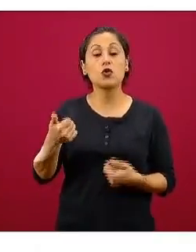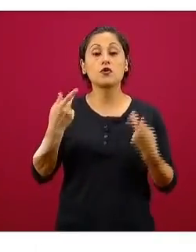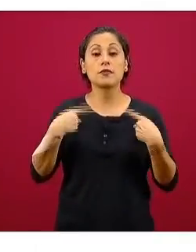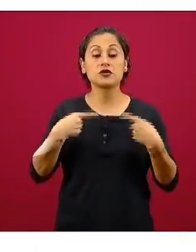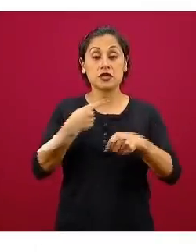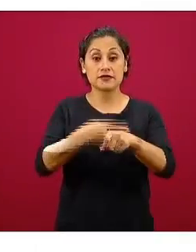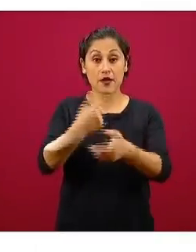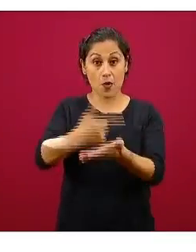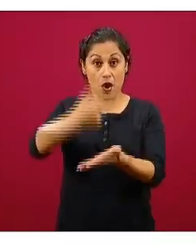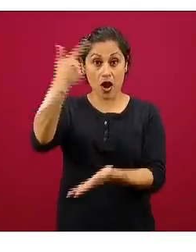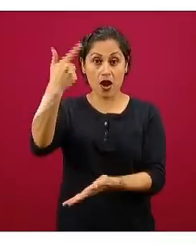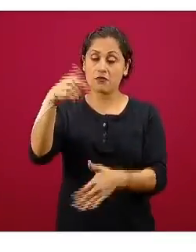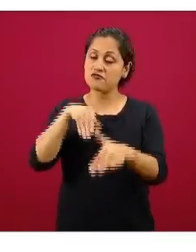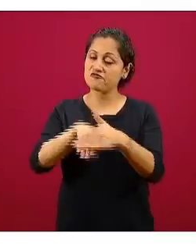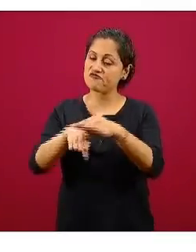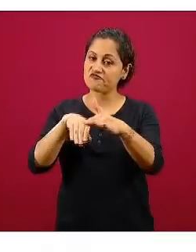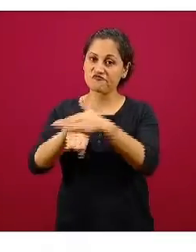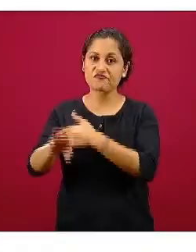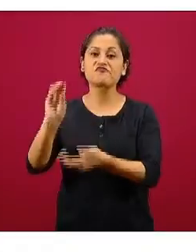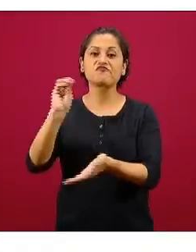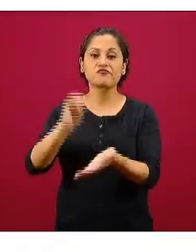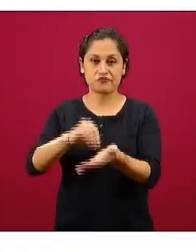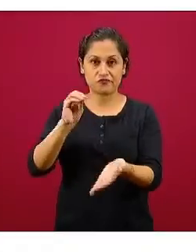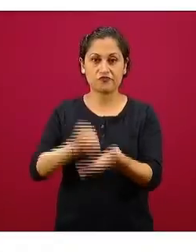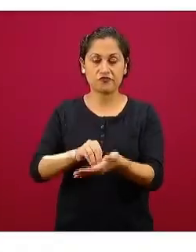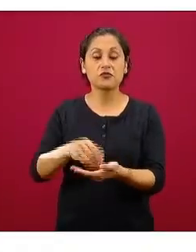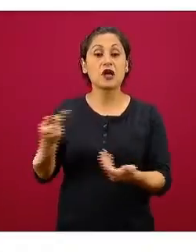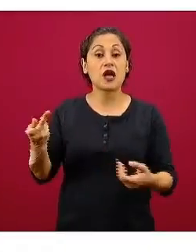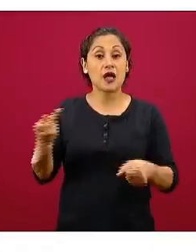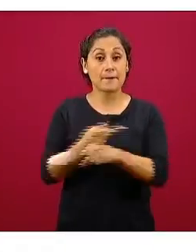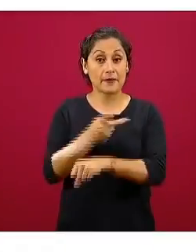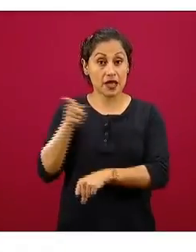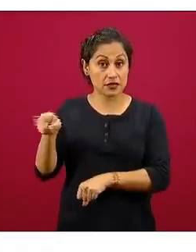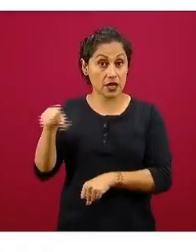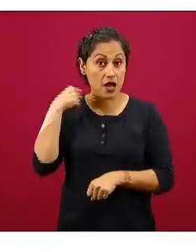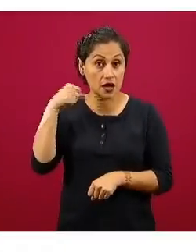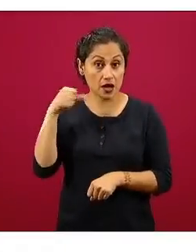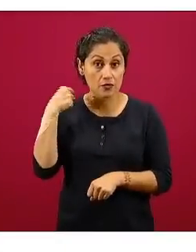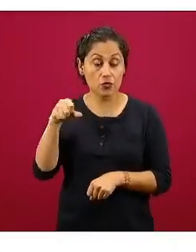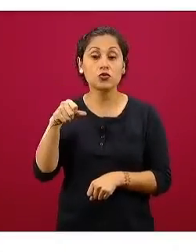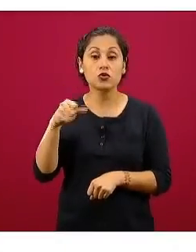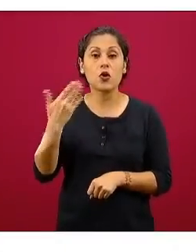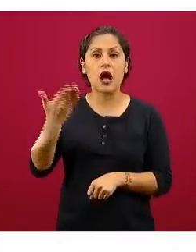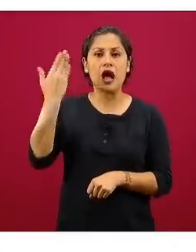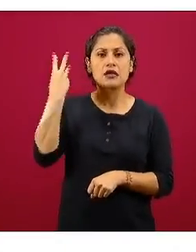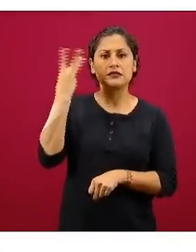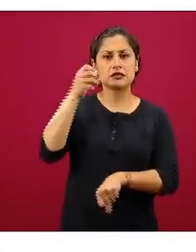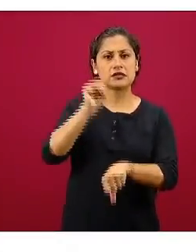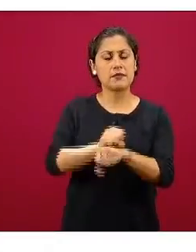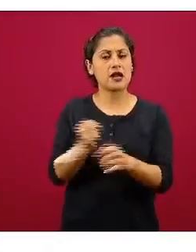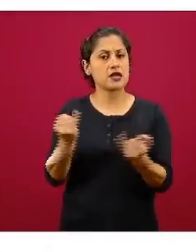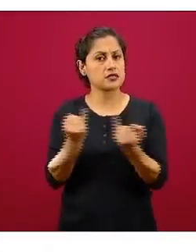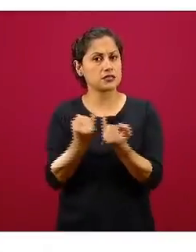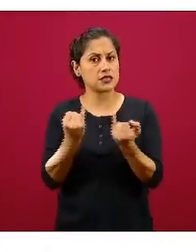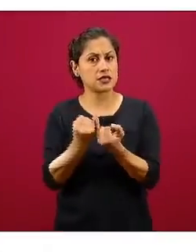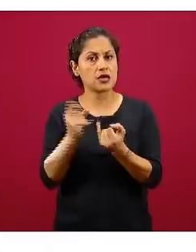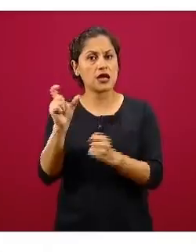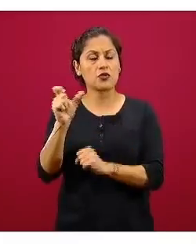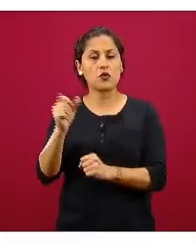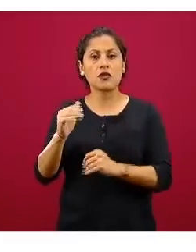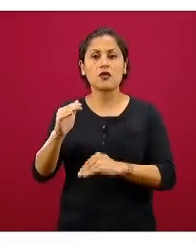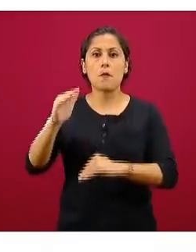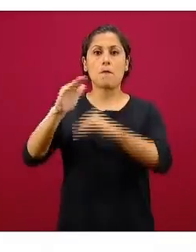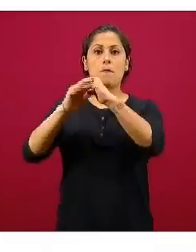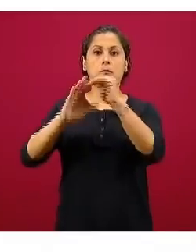lo mismo. Estamos atendiendo el caso de Acapulco, como lo tratamos también hace 3 semanas cuando llegamos al momento cumbre.